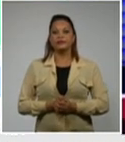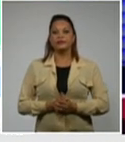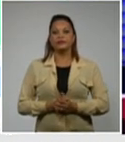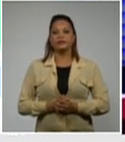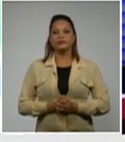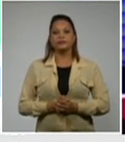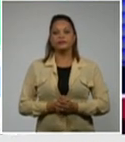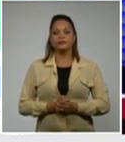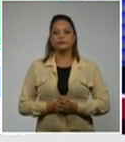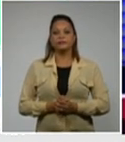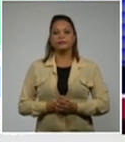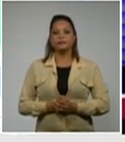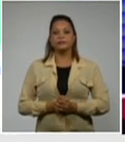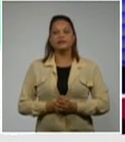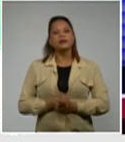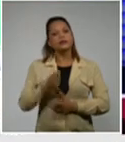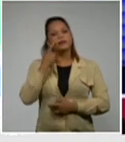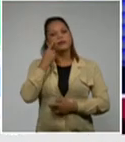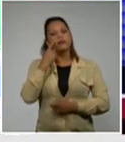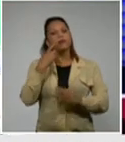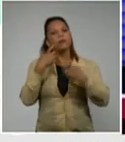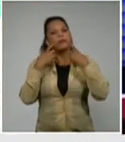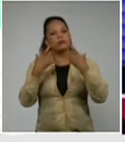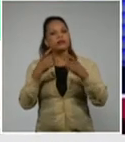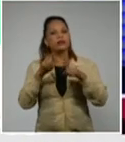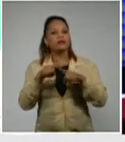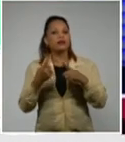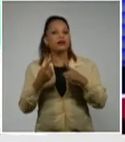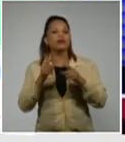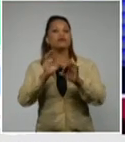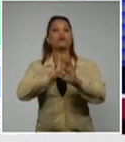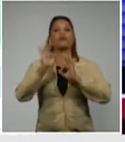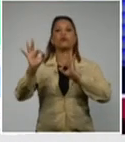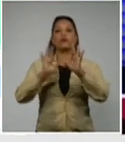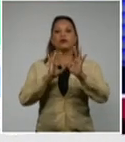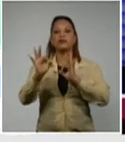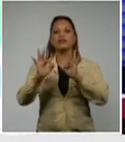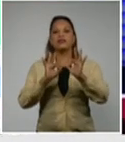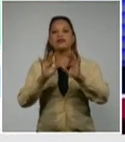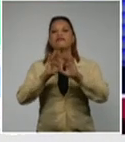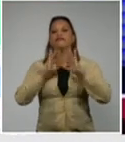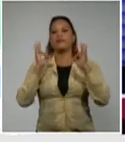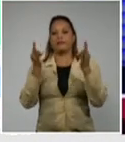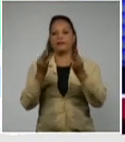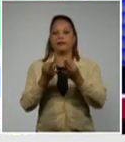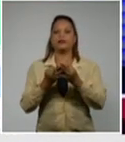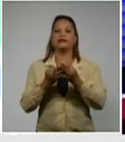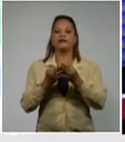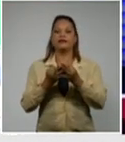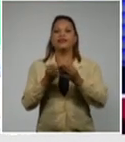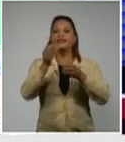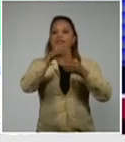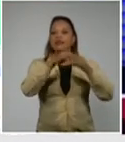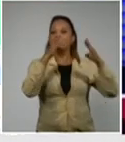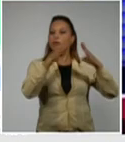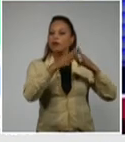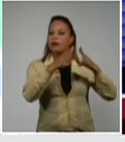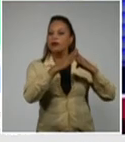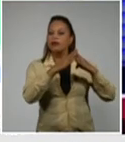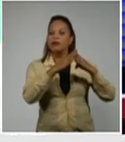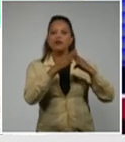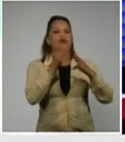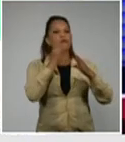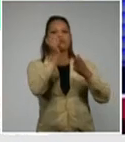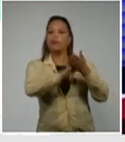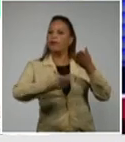denos cuenta de la importancia que tiene proteger a la familia en mi domicilio y no permitir tener